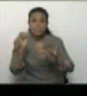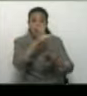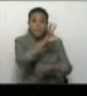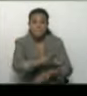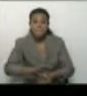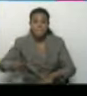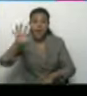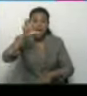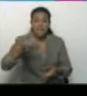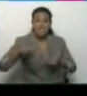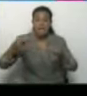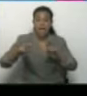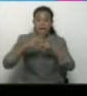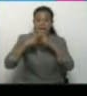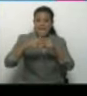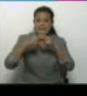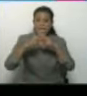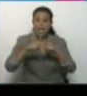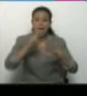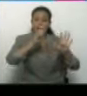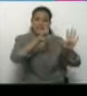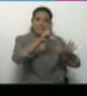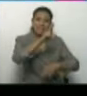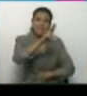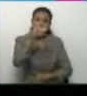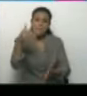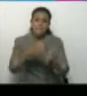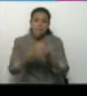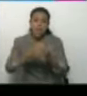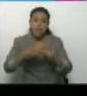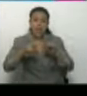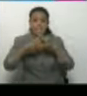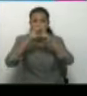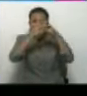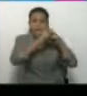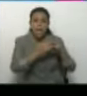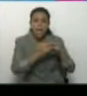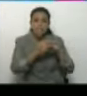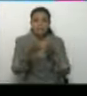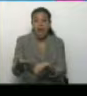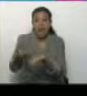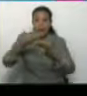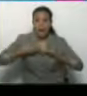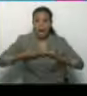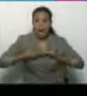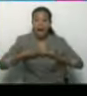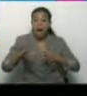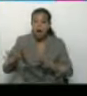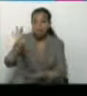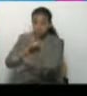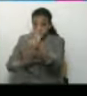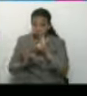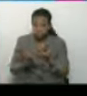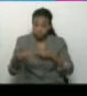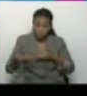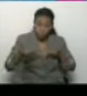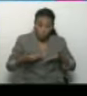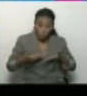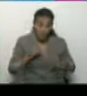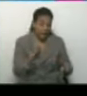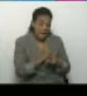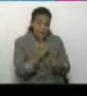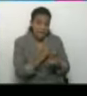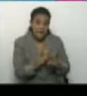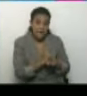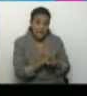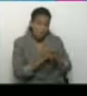les hace entrega de un kit de piezas con más de 3.000 piezas entre aluminio, plástico y componentes electrónicos. Por lo cual, nos dicen el reto que este va a